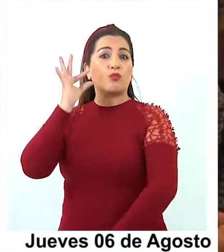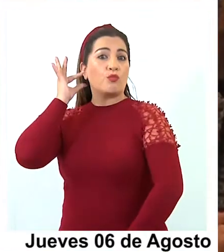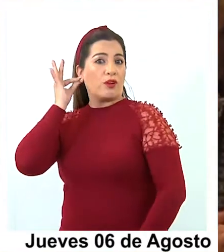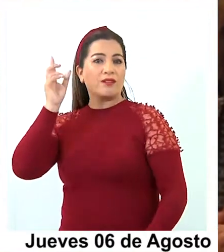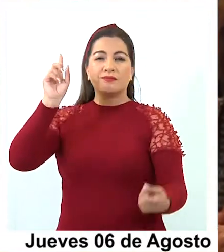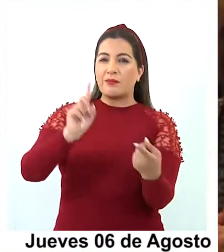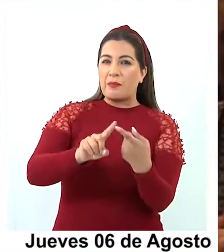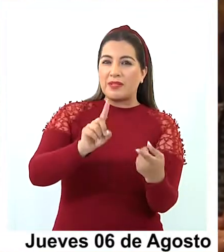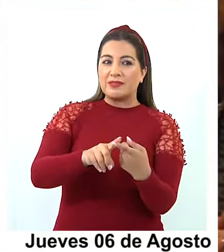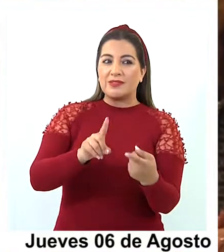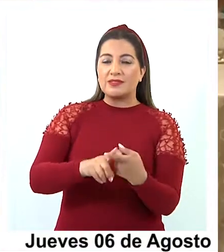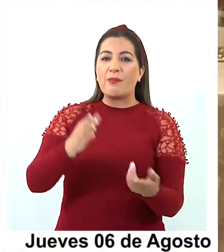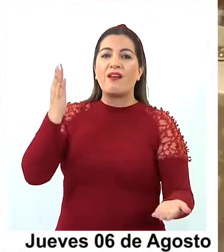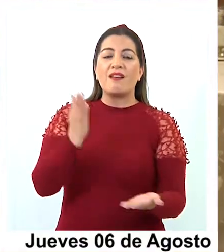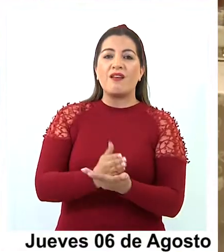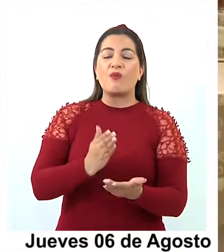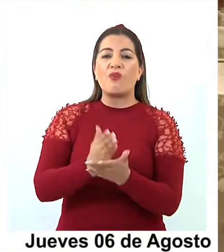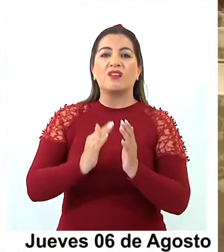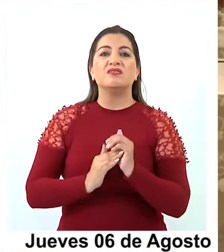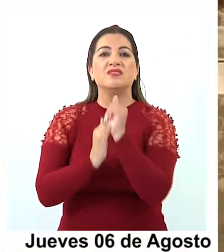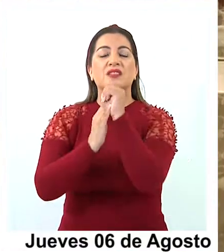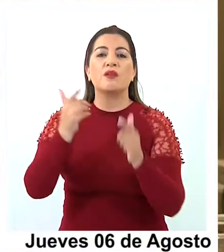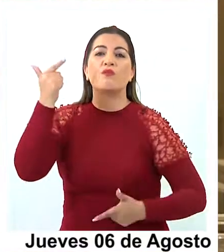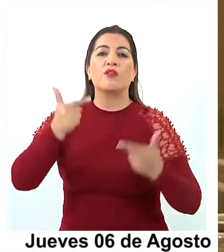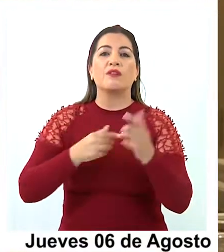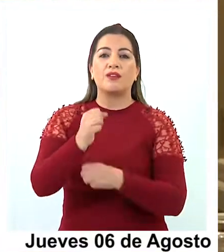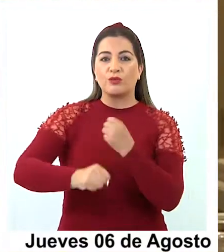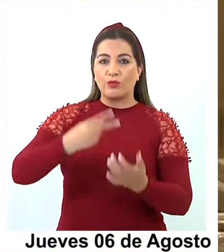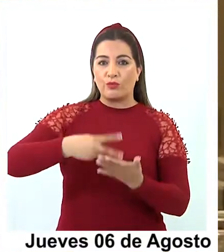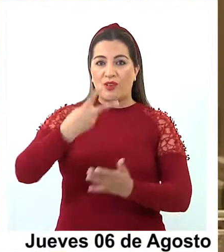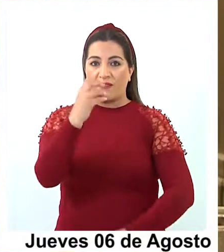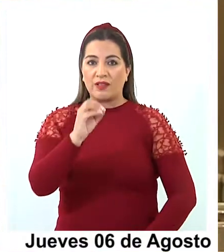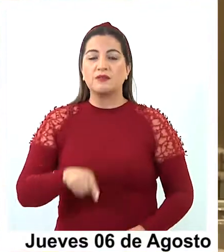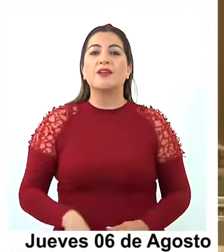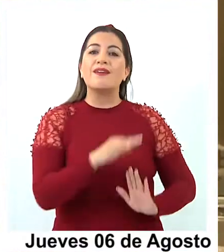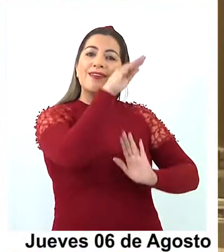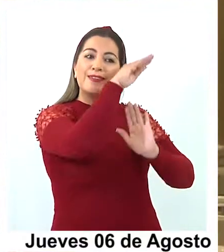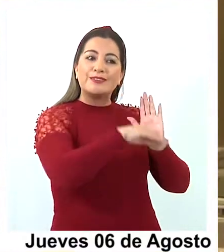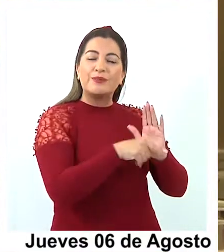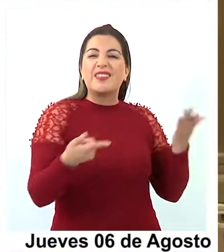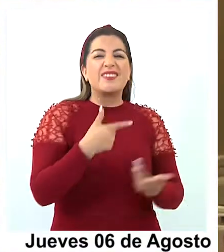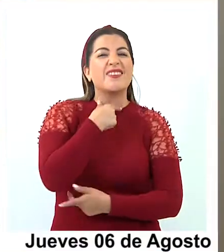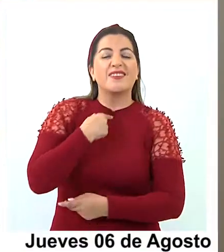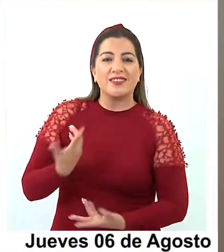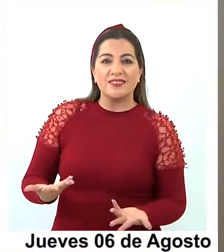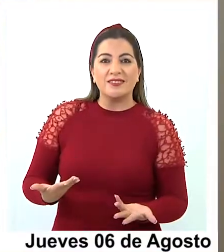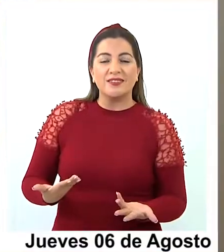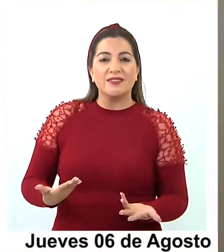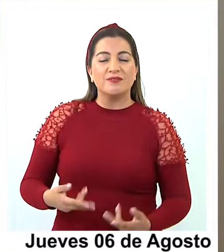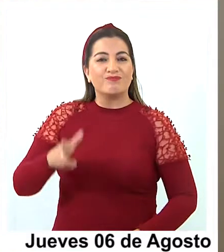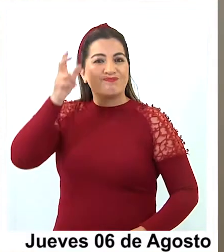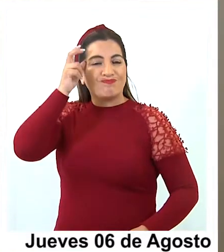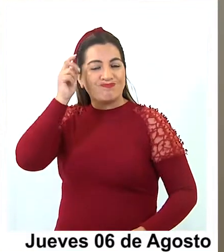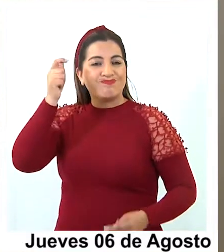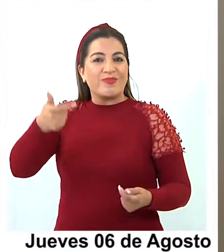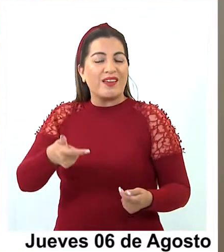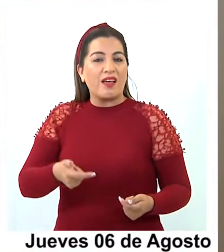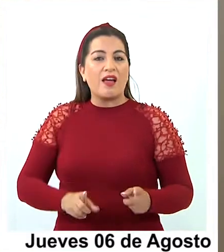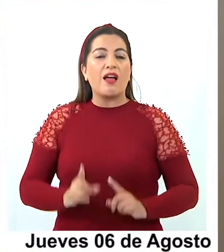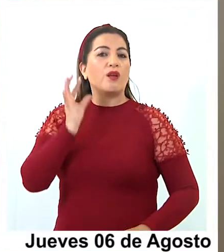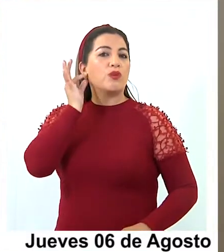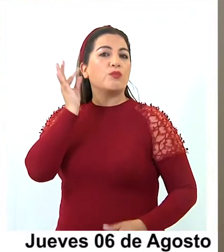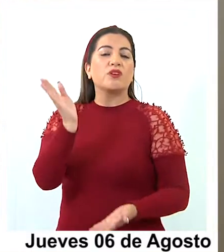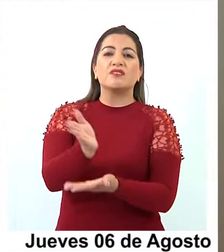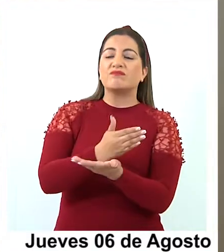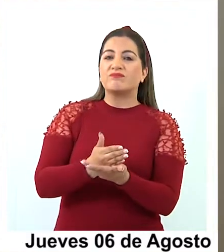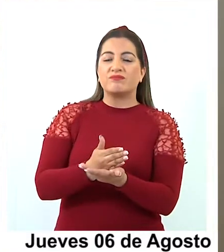convocatoria para que mujeres participen en las Escuelas de Líderes Políticas 2020. Este programa busca entregar habilidades de